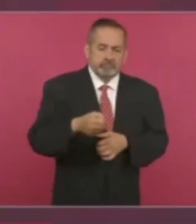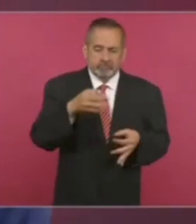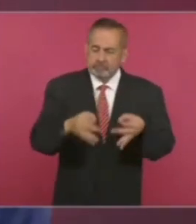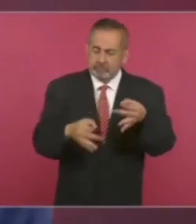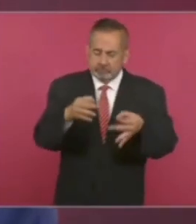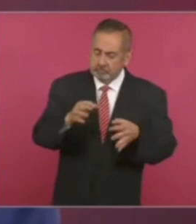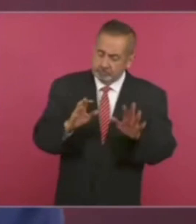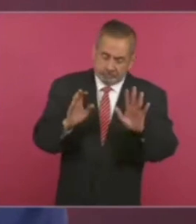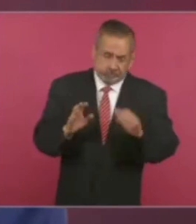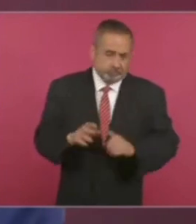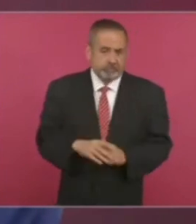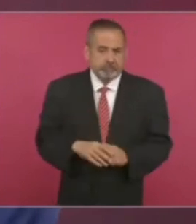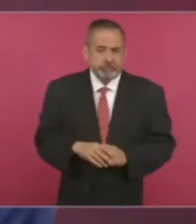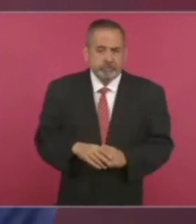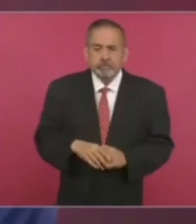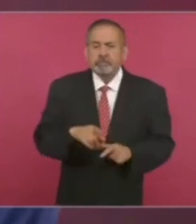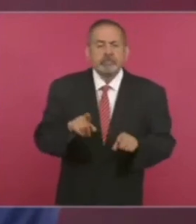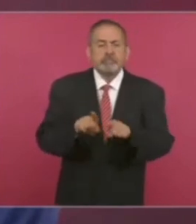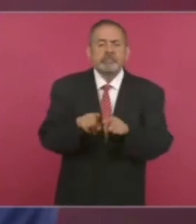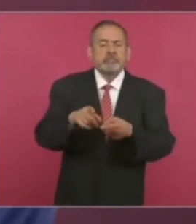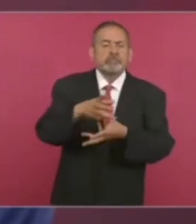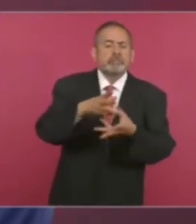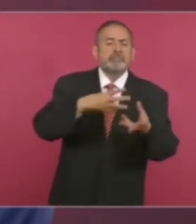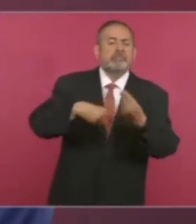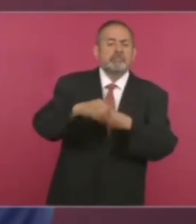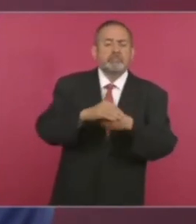Como esta extradición